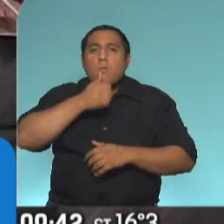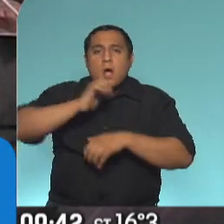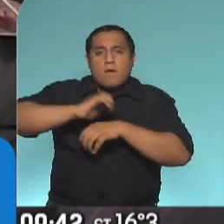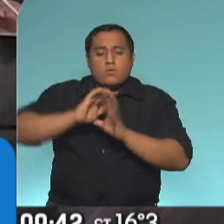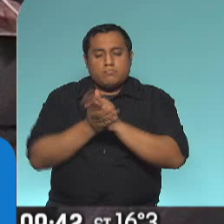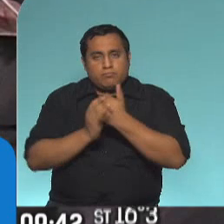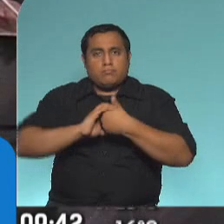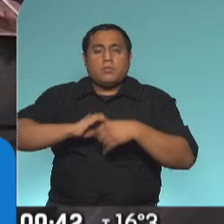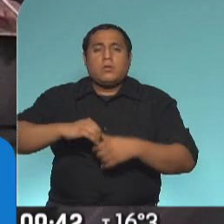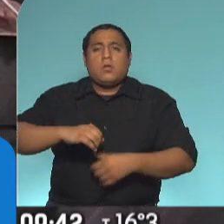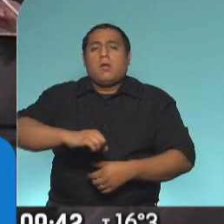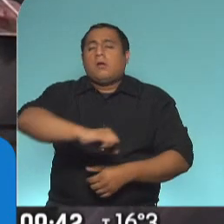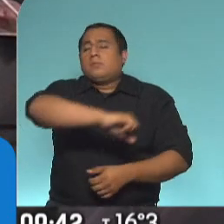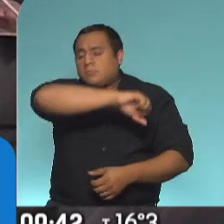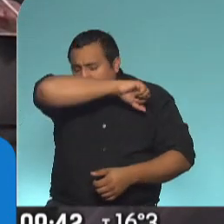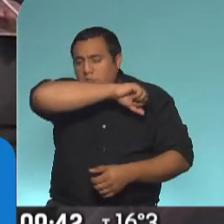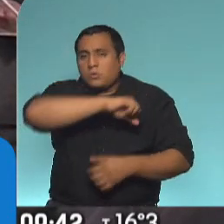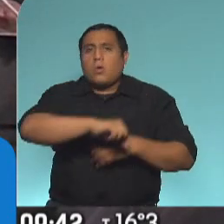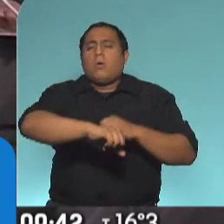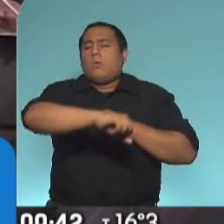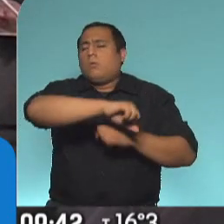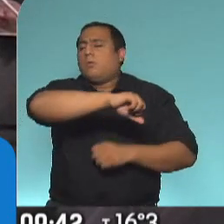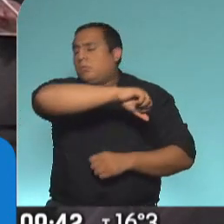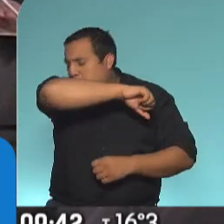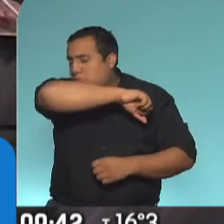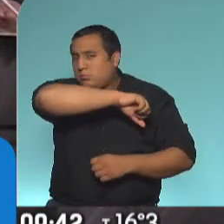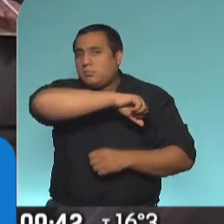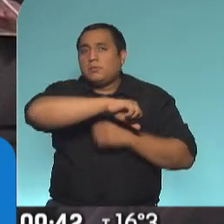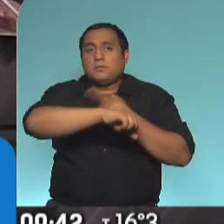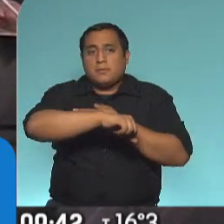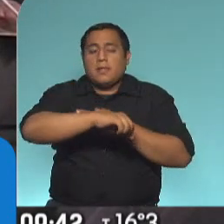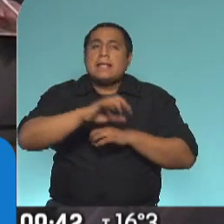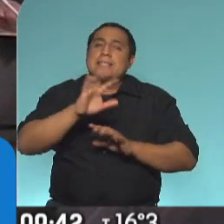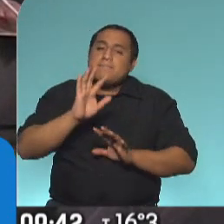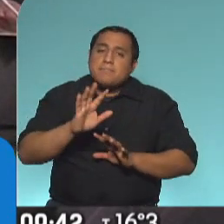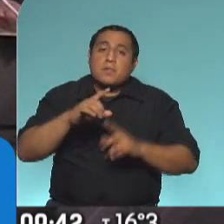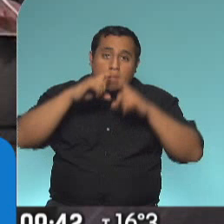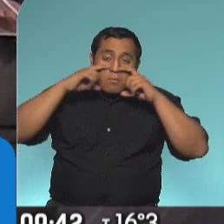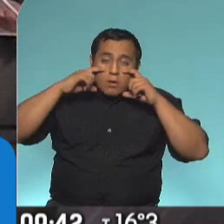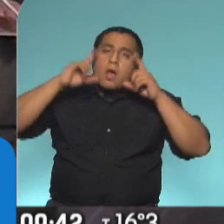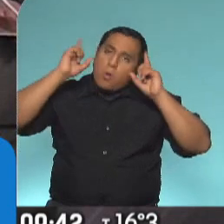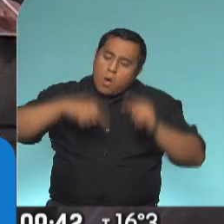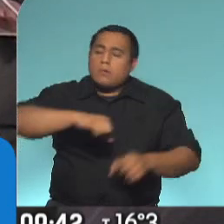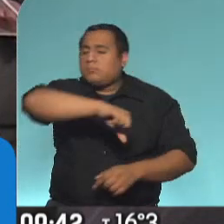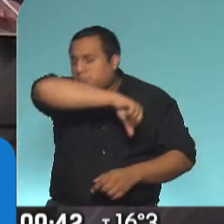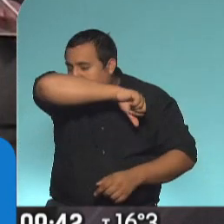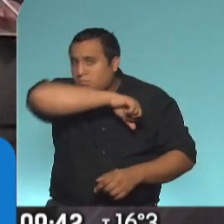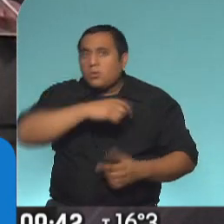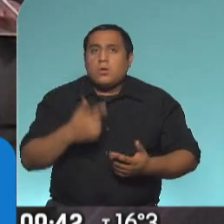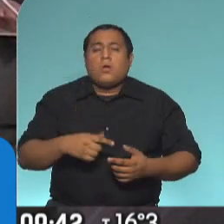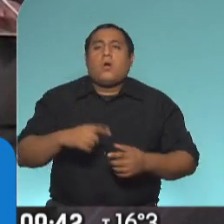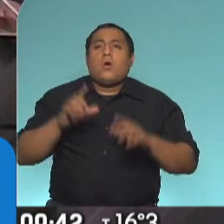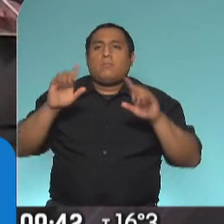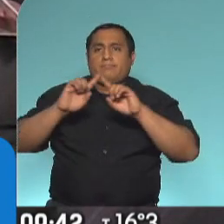jabón, toser o estornudar cubriéndonos la boca con el pliegue del codo, aunque tengamos el tapabocas. Evitar reuniones en